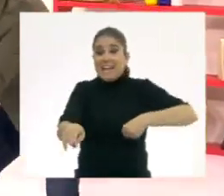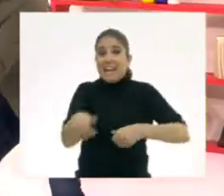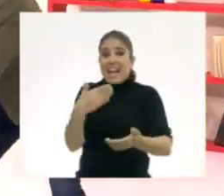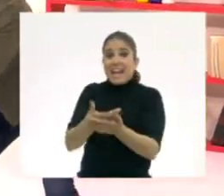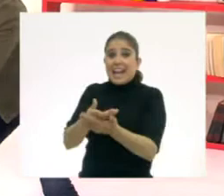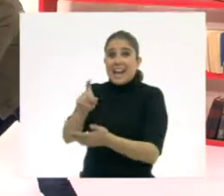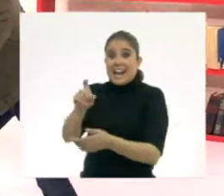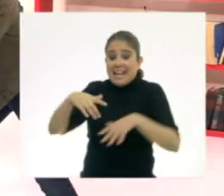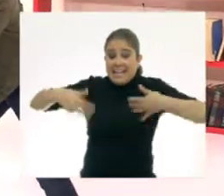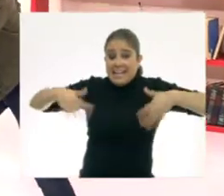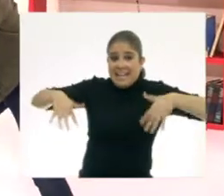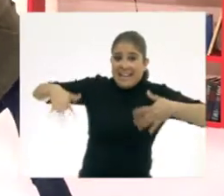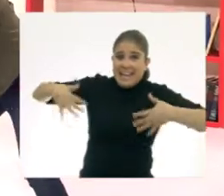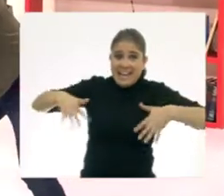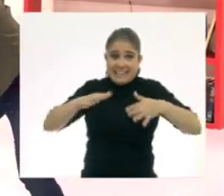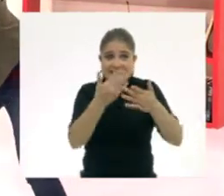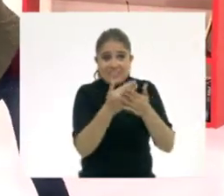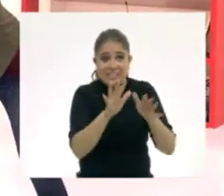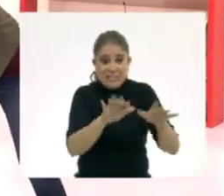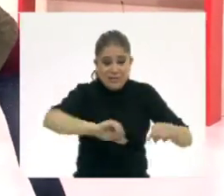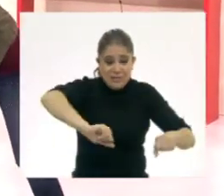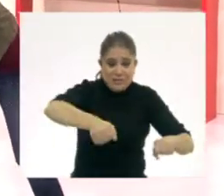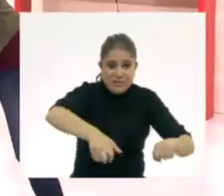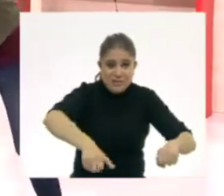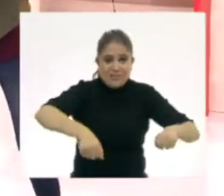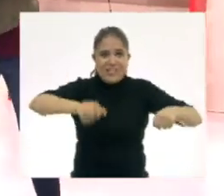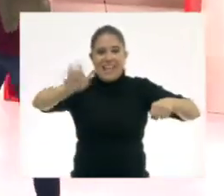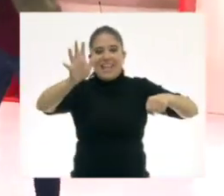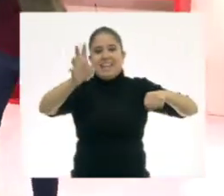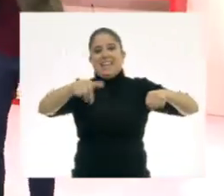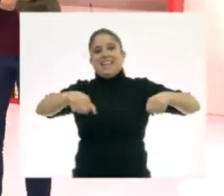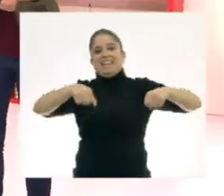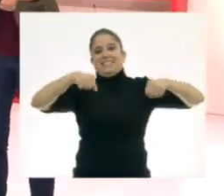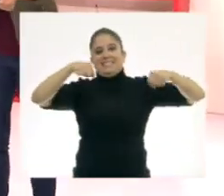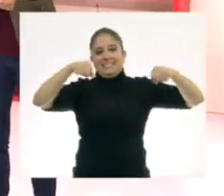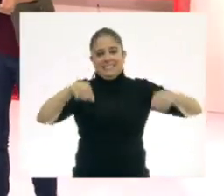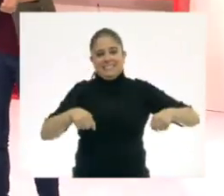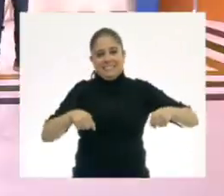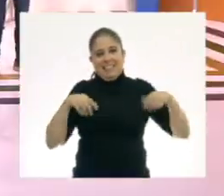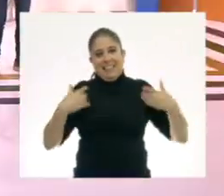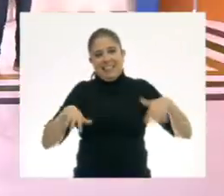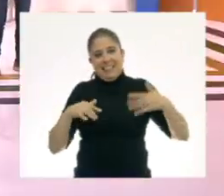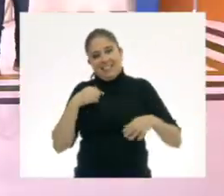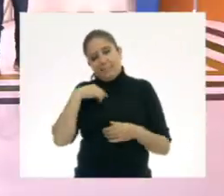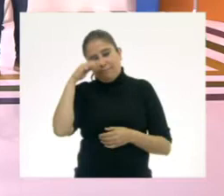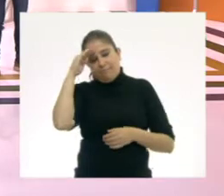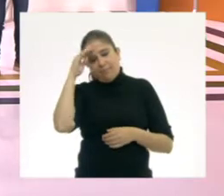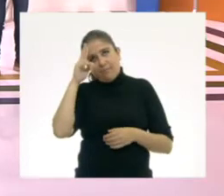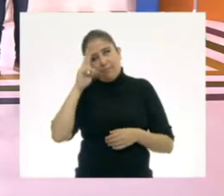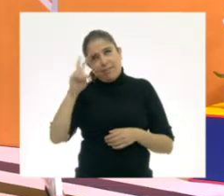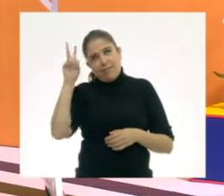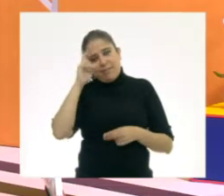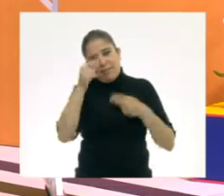Se te va a caer. ¡Ah! No. Espéreme. Ya está. Ay, muy bien. Es que me quedé pensando en